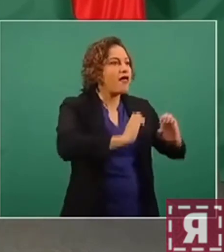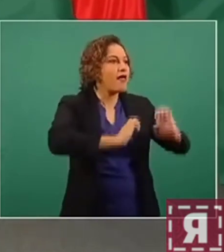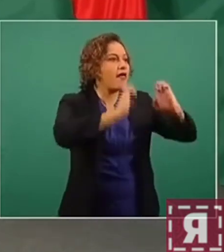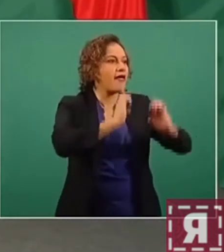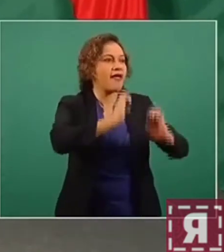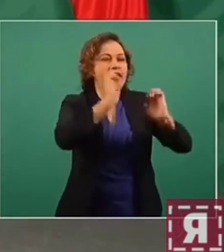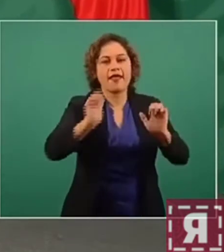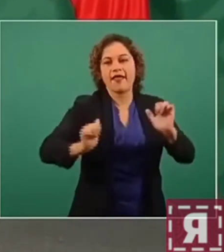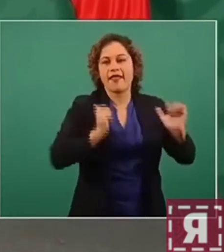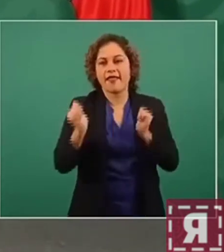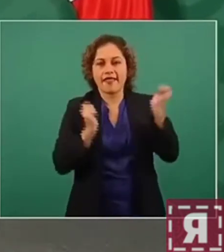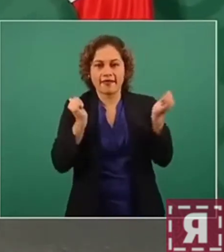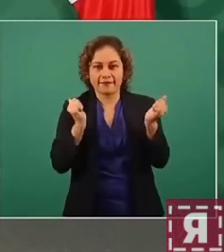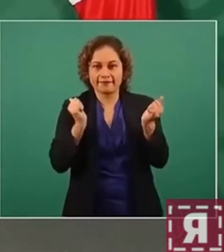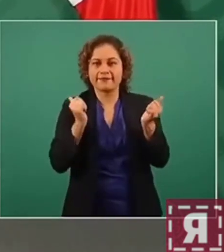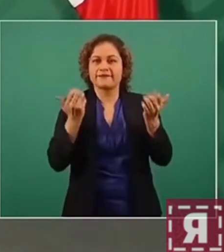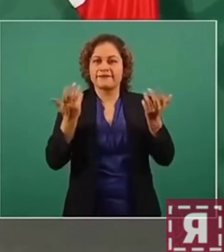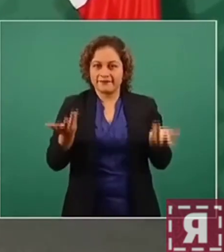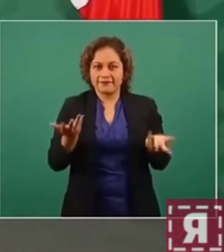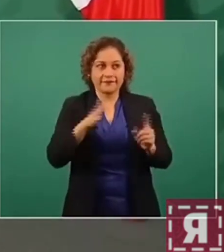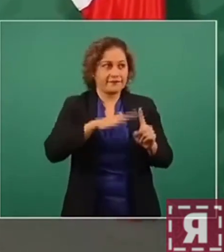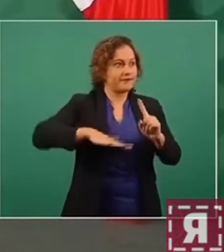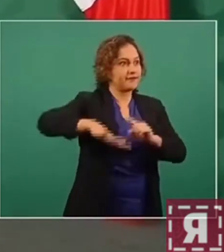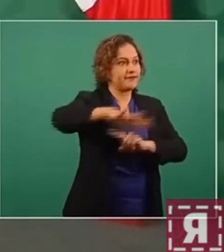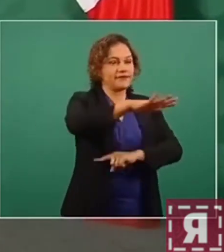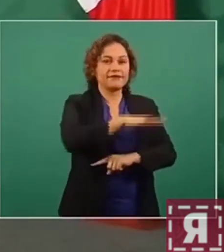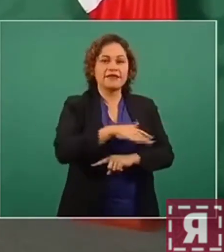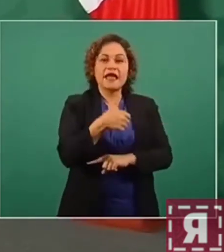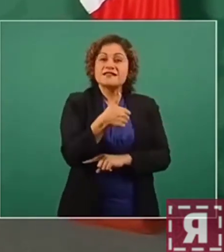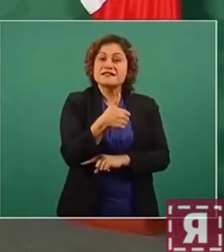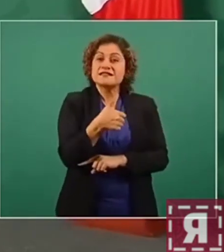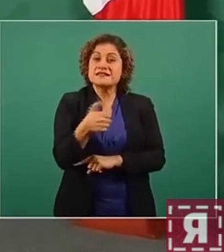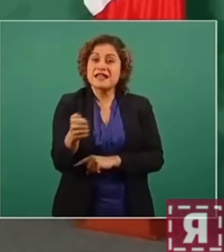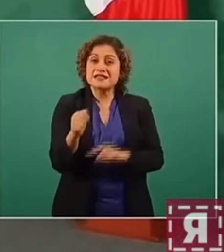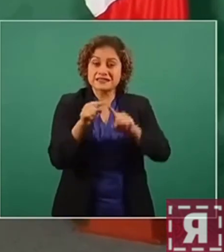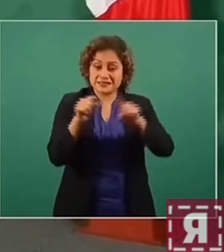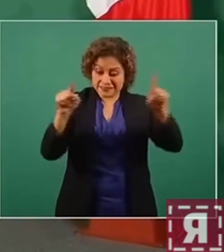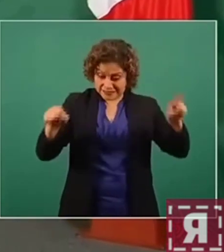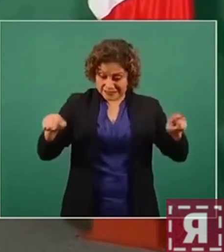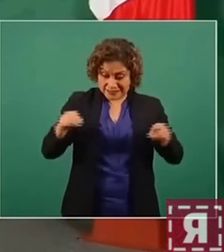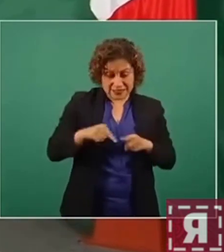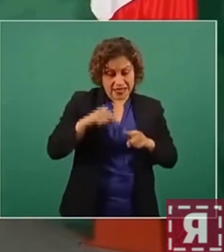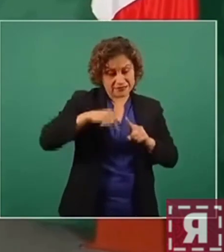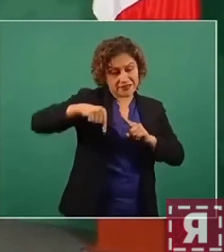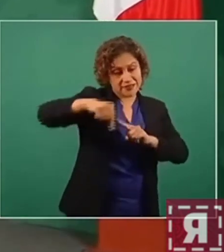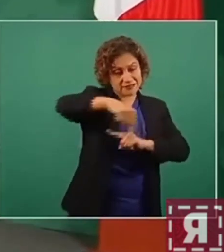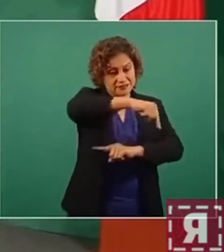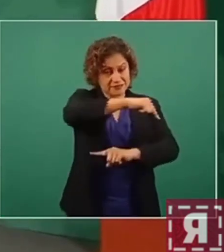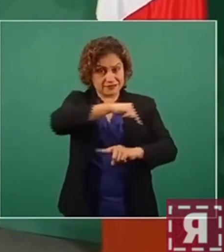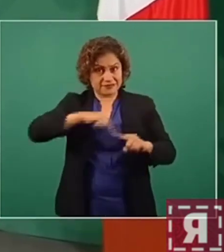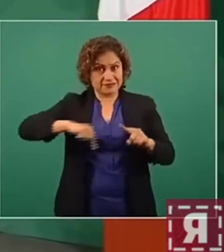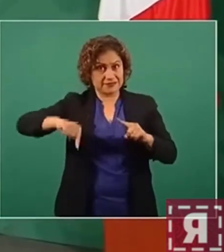quedarse con las 600 hectáreas del actual aeropuerto.